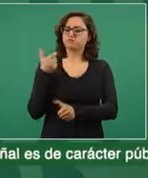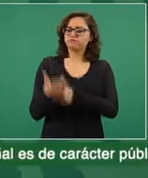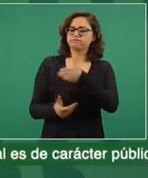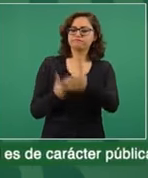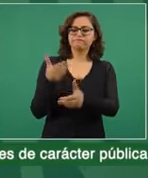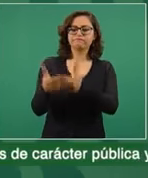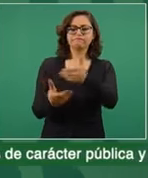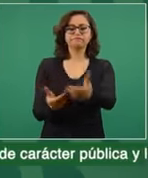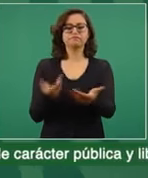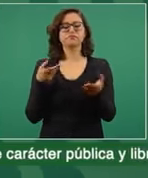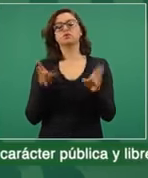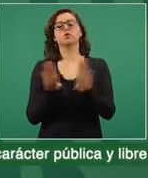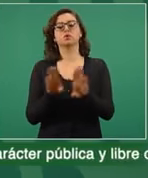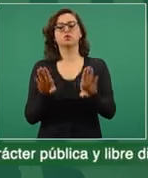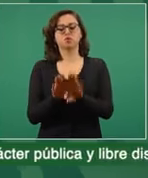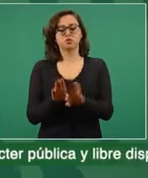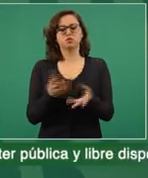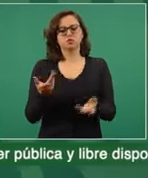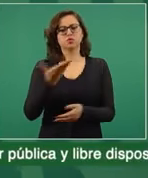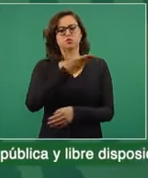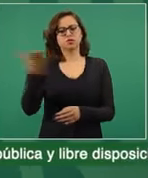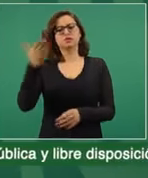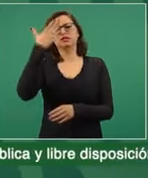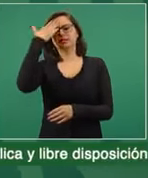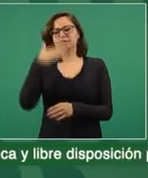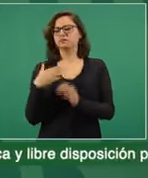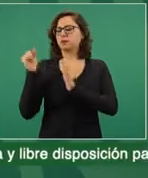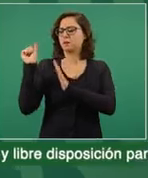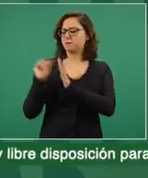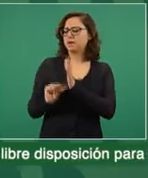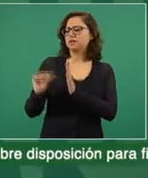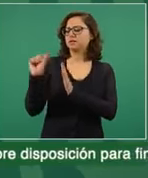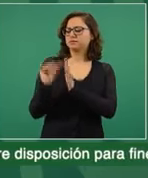Cada mes se presenta un informe